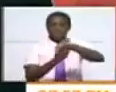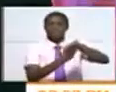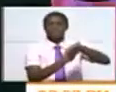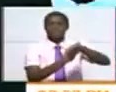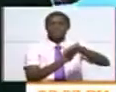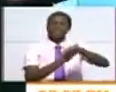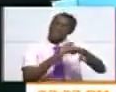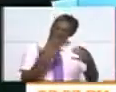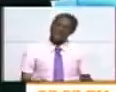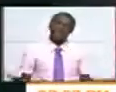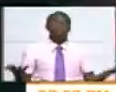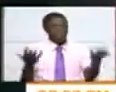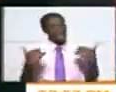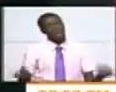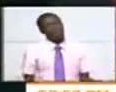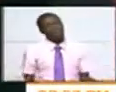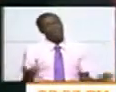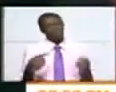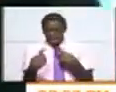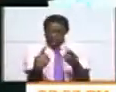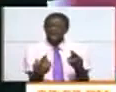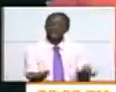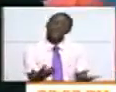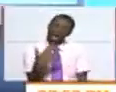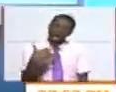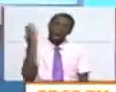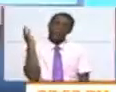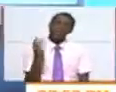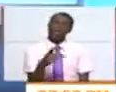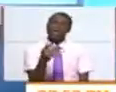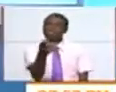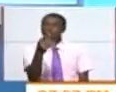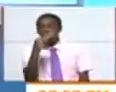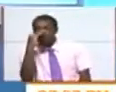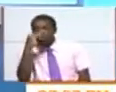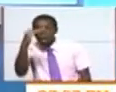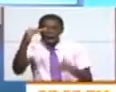Carajo, vamos a hablar, vamos a conversar, hermanos, hermanos, chamos, chama.